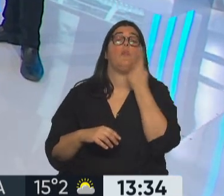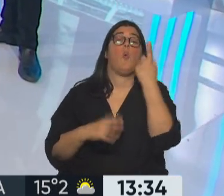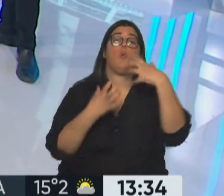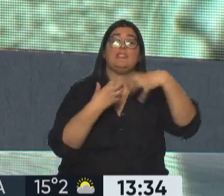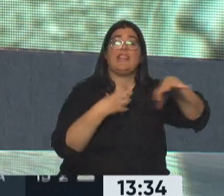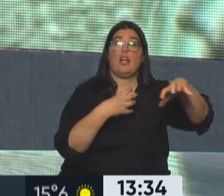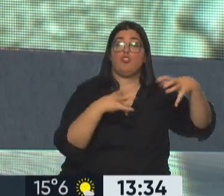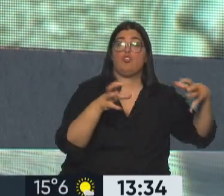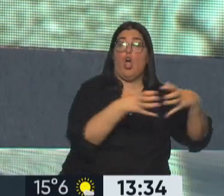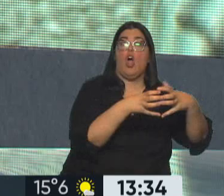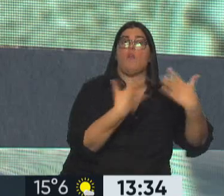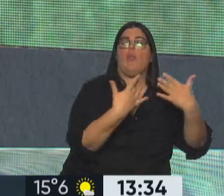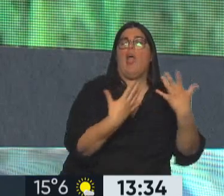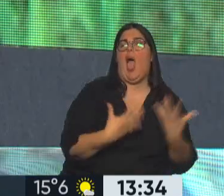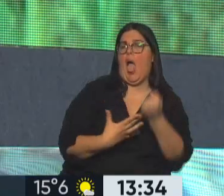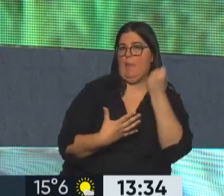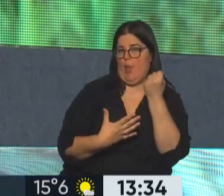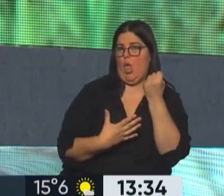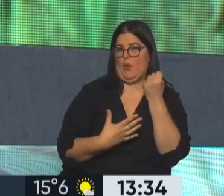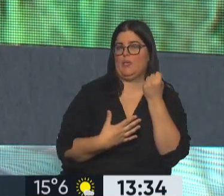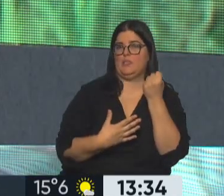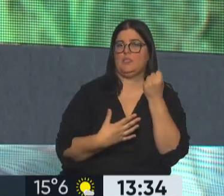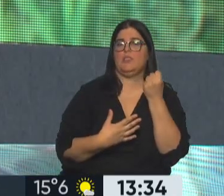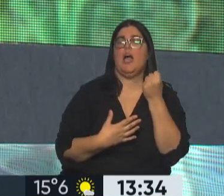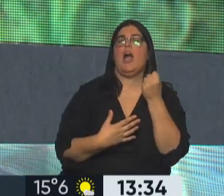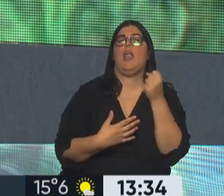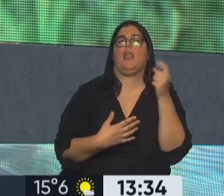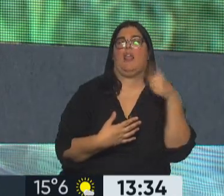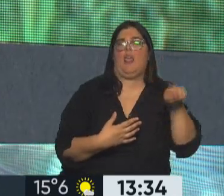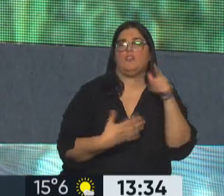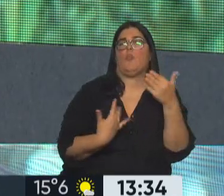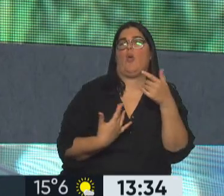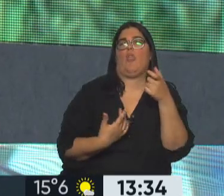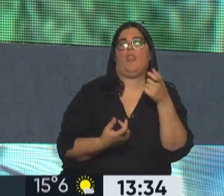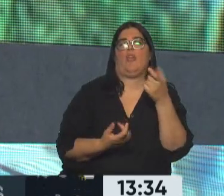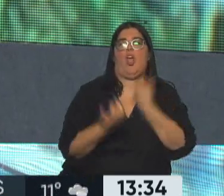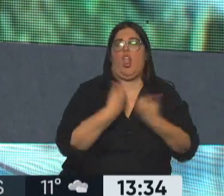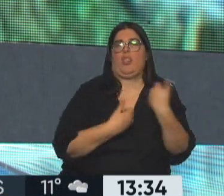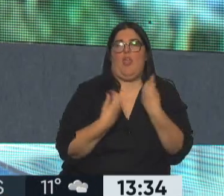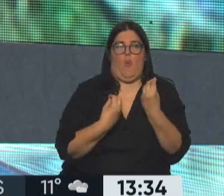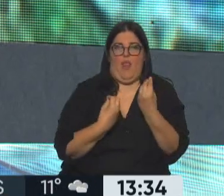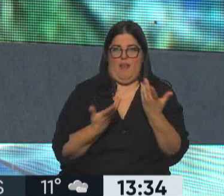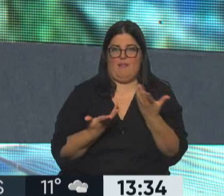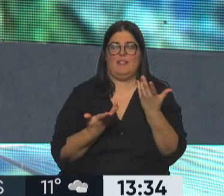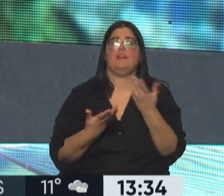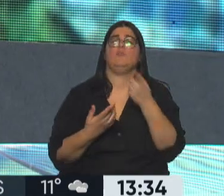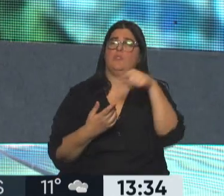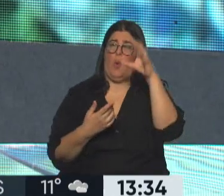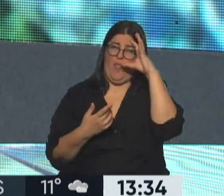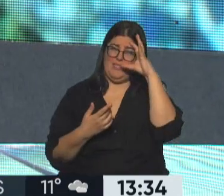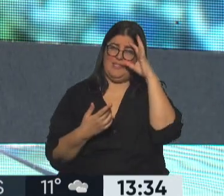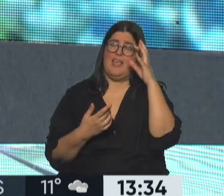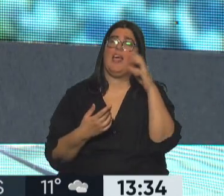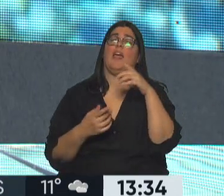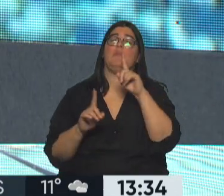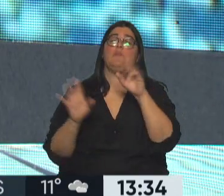pueda capitalizar puede llegar a darnos alguna respuesta, porque recordemos que Wagner también tenía muchos negocios, o sea,